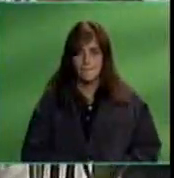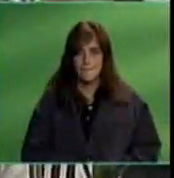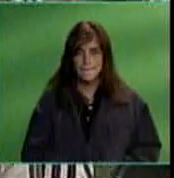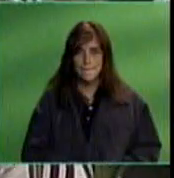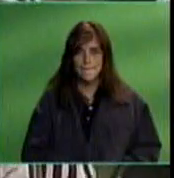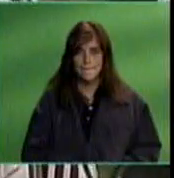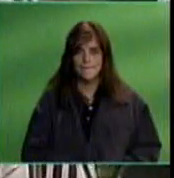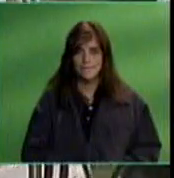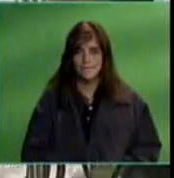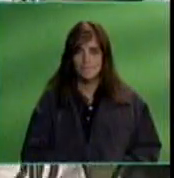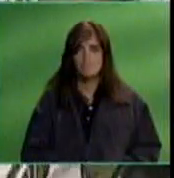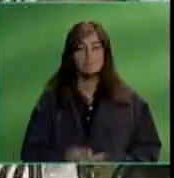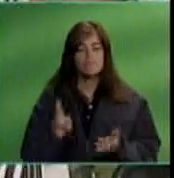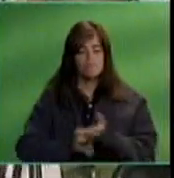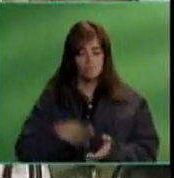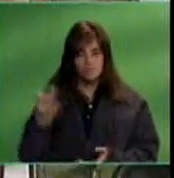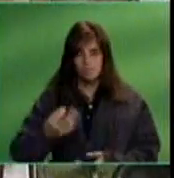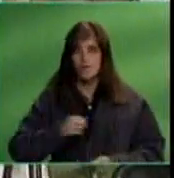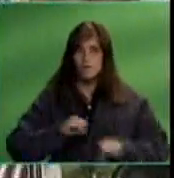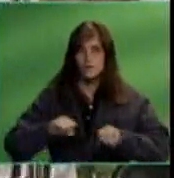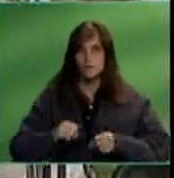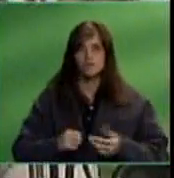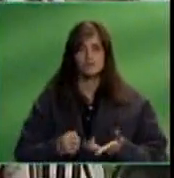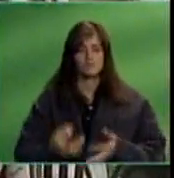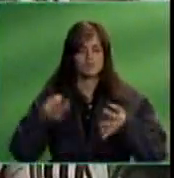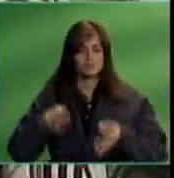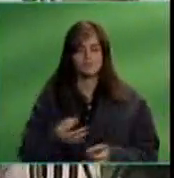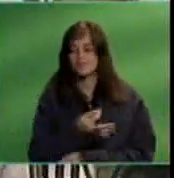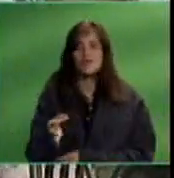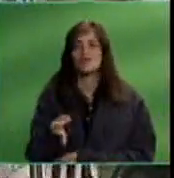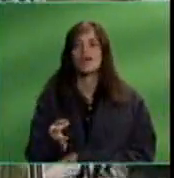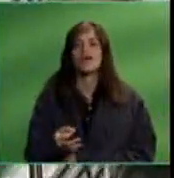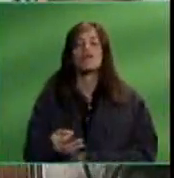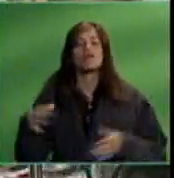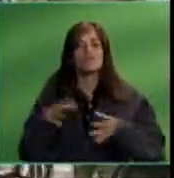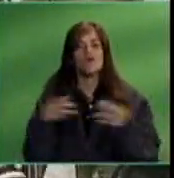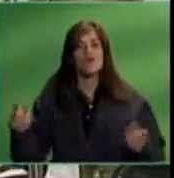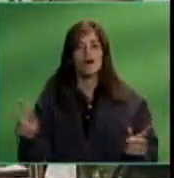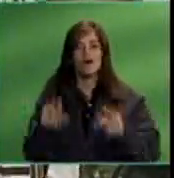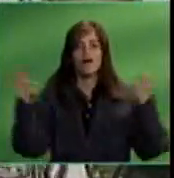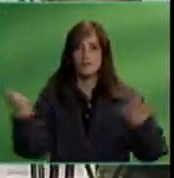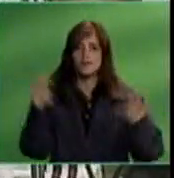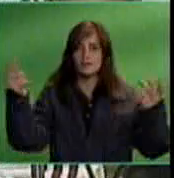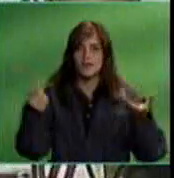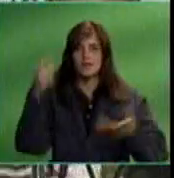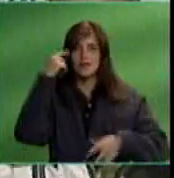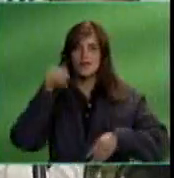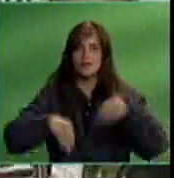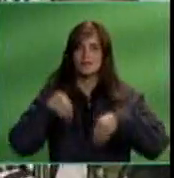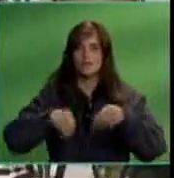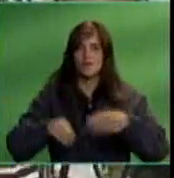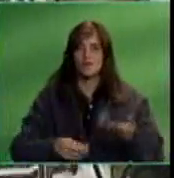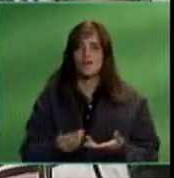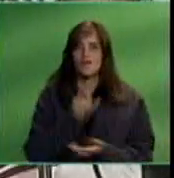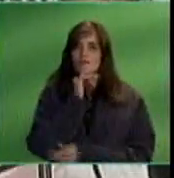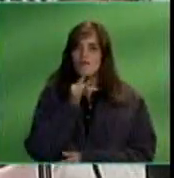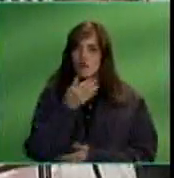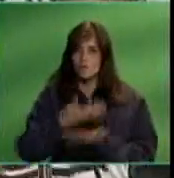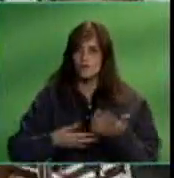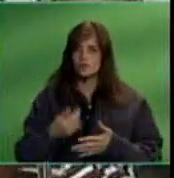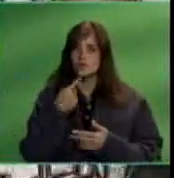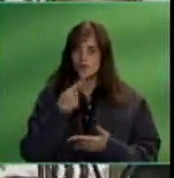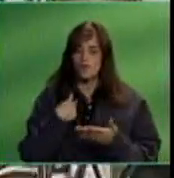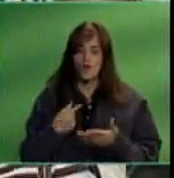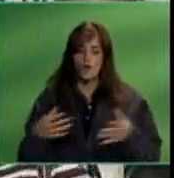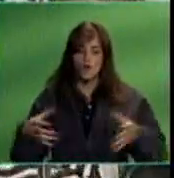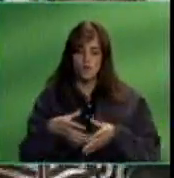movimiento de verdad una movilización extraordinaria durante toda la campaña el Día de las elecciones los reportes que nos dieron en todos los